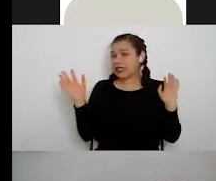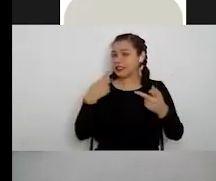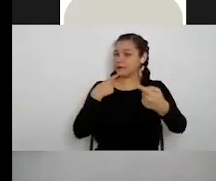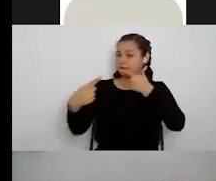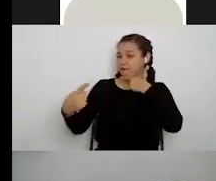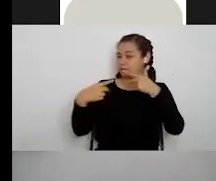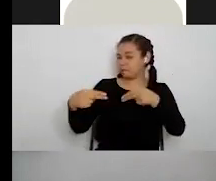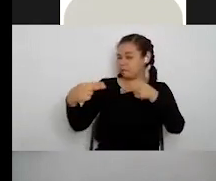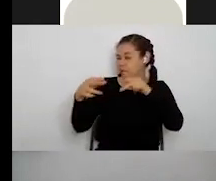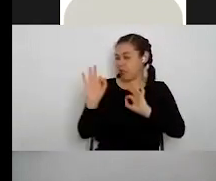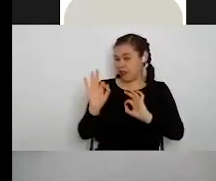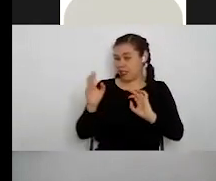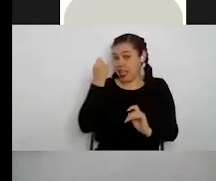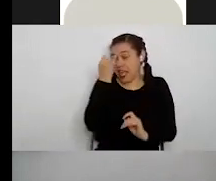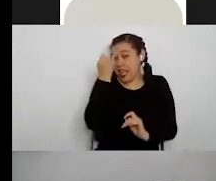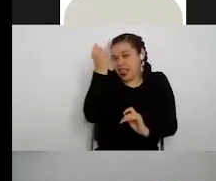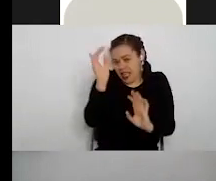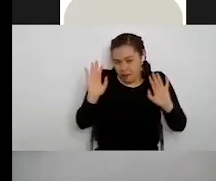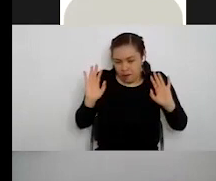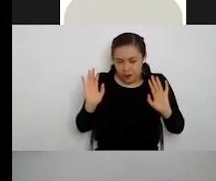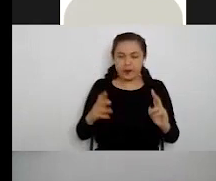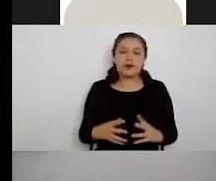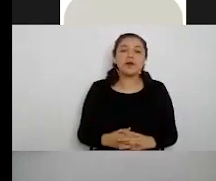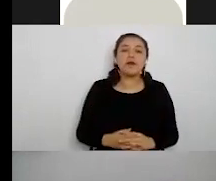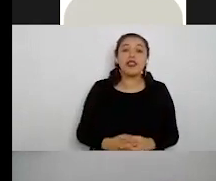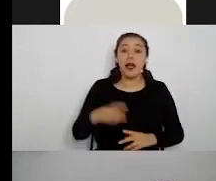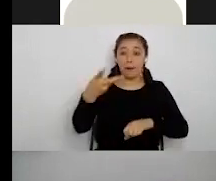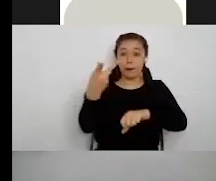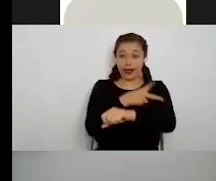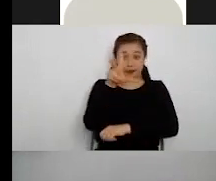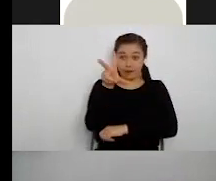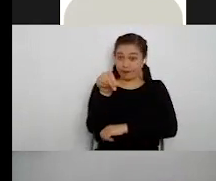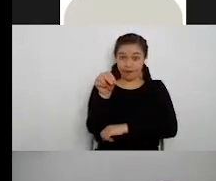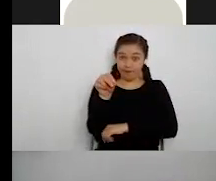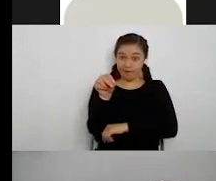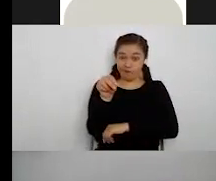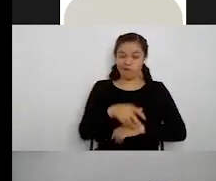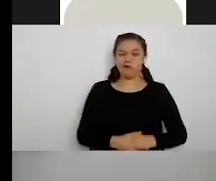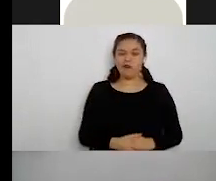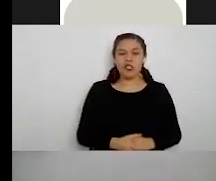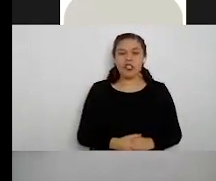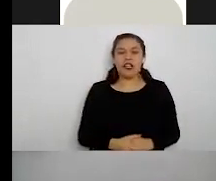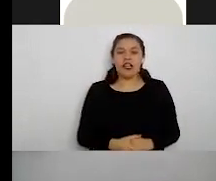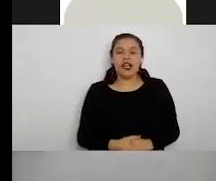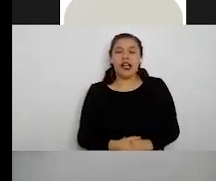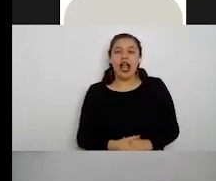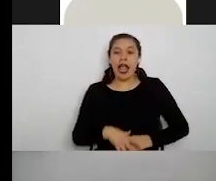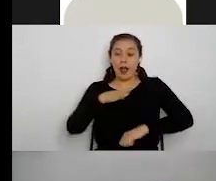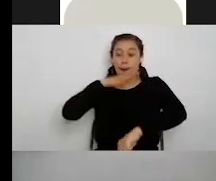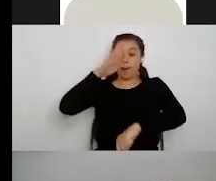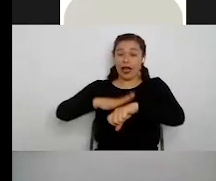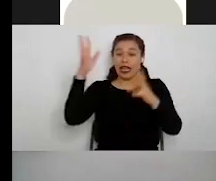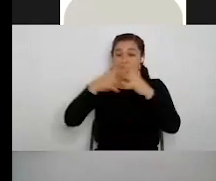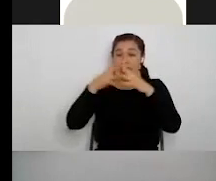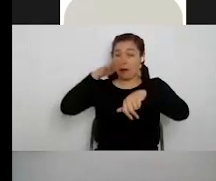es suponiéndolo. En general, si esto no sucede y hay una agudización de la guerra o